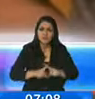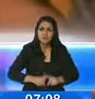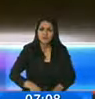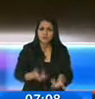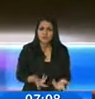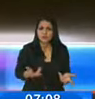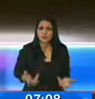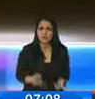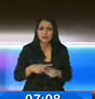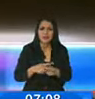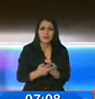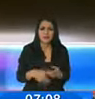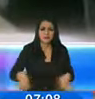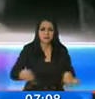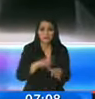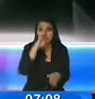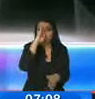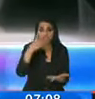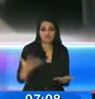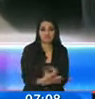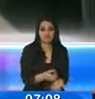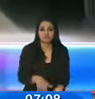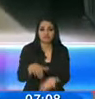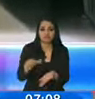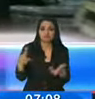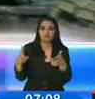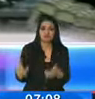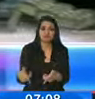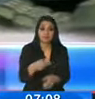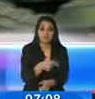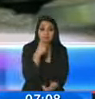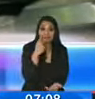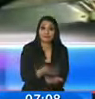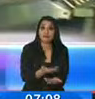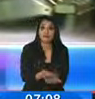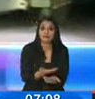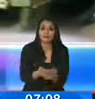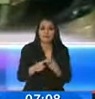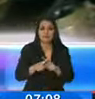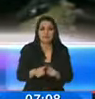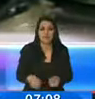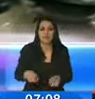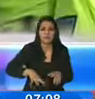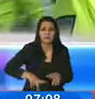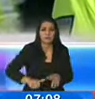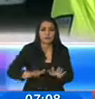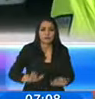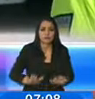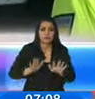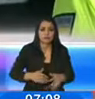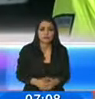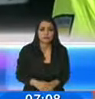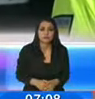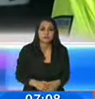artículos que pasaron a cadena de custodia. Los objetos serían evidencias de los diferentes asaltos y robos. Son objetos que